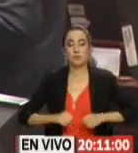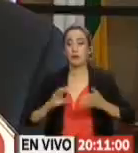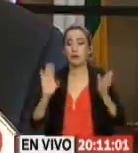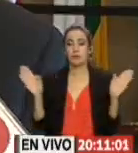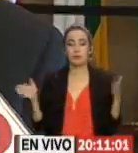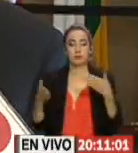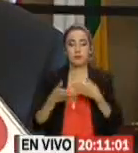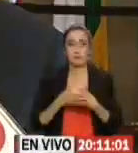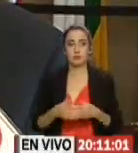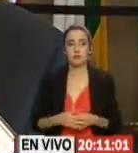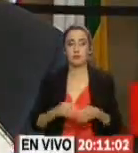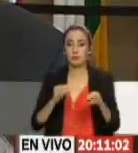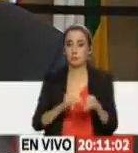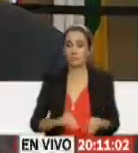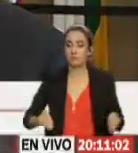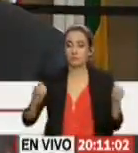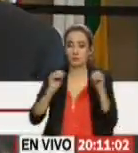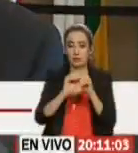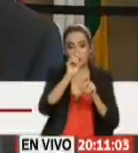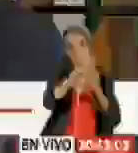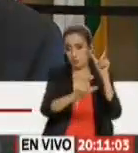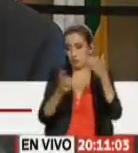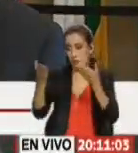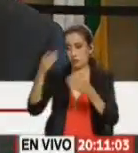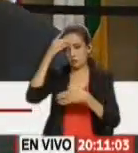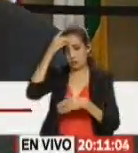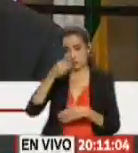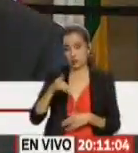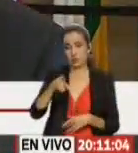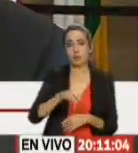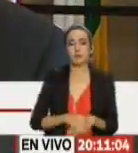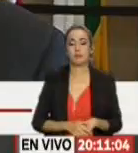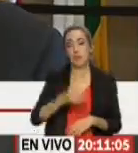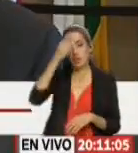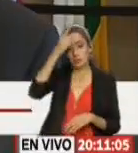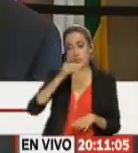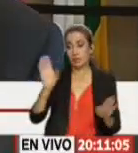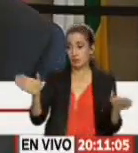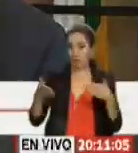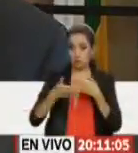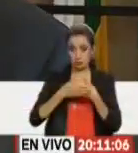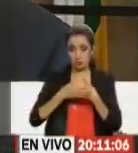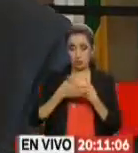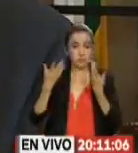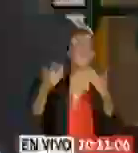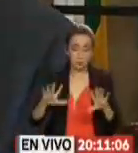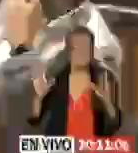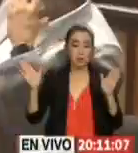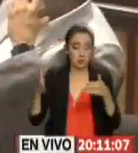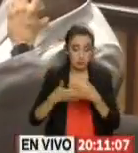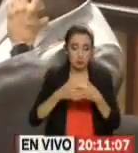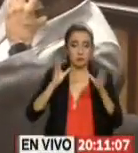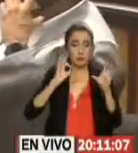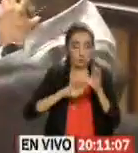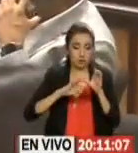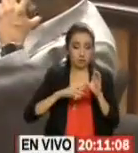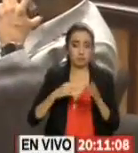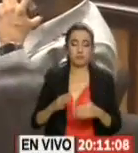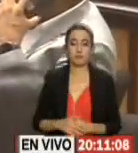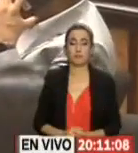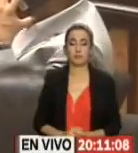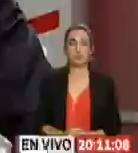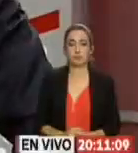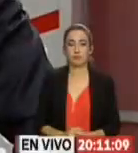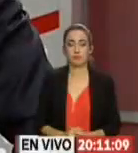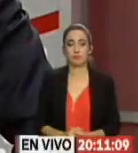suprimirlo. El que manda, el soberano, es el pueblo, y la decisión del pueblo es eliminar el Consejo, tenemos que respetarlo. Alexis Moncayo,